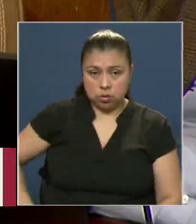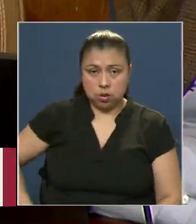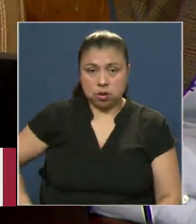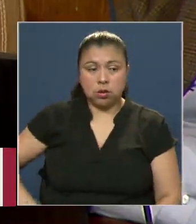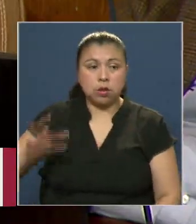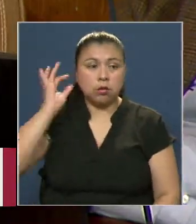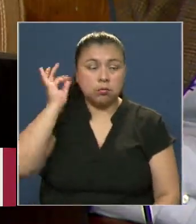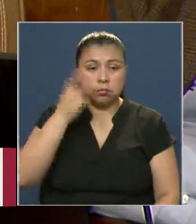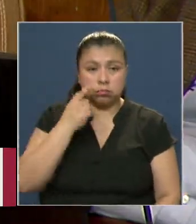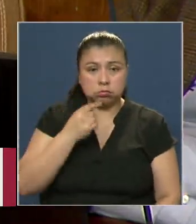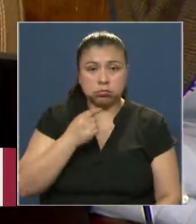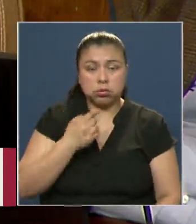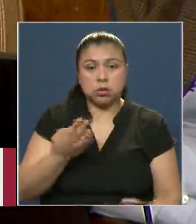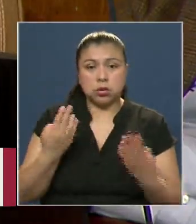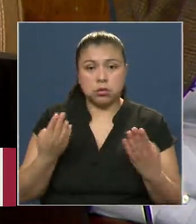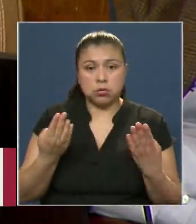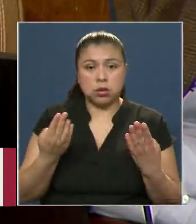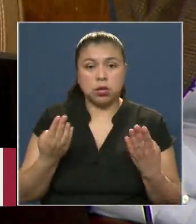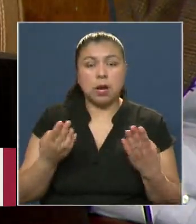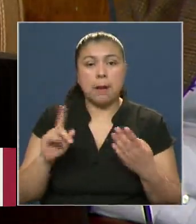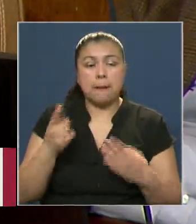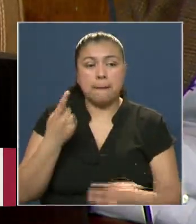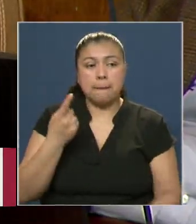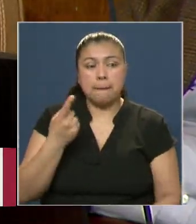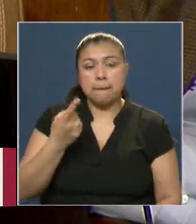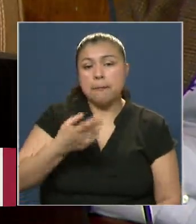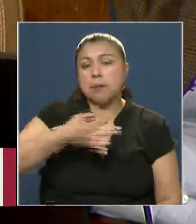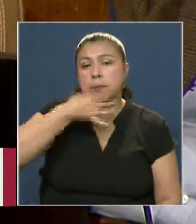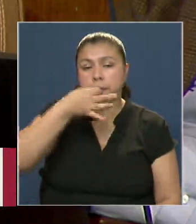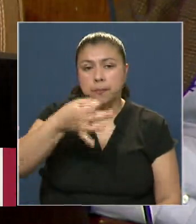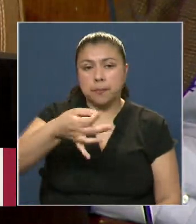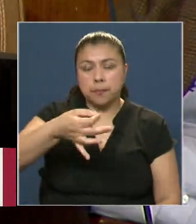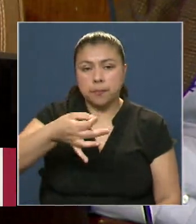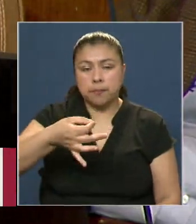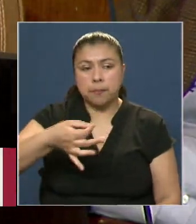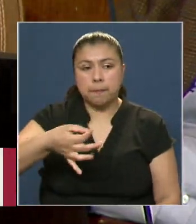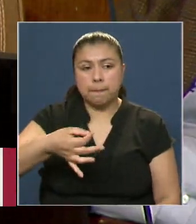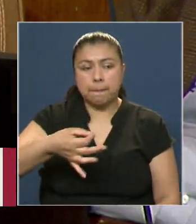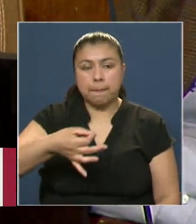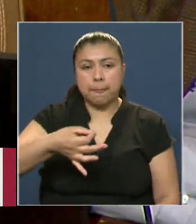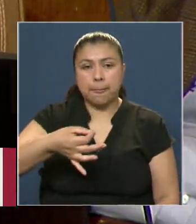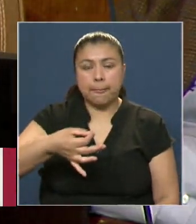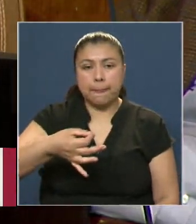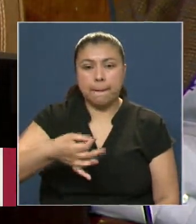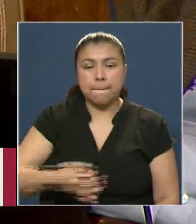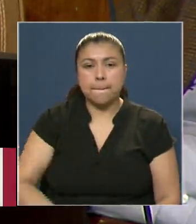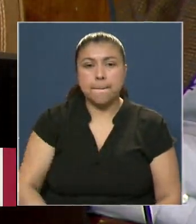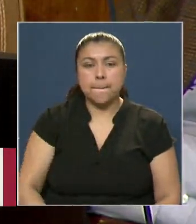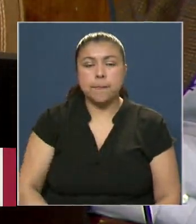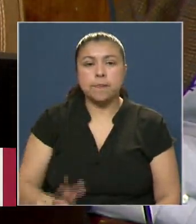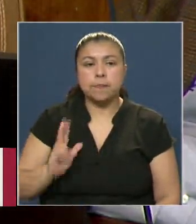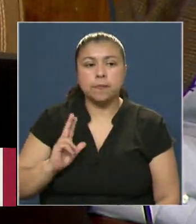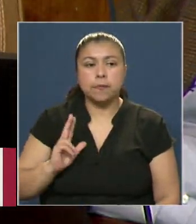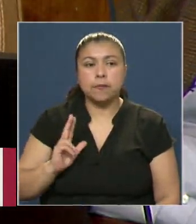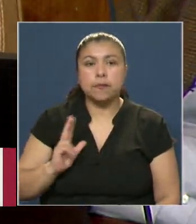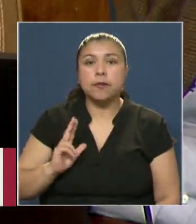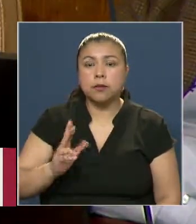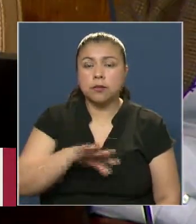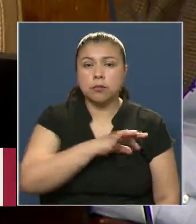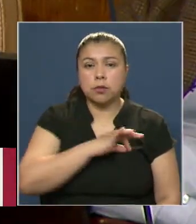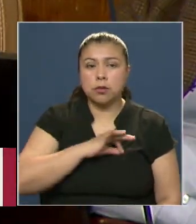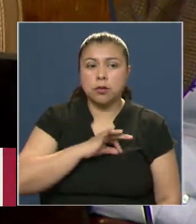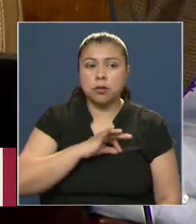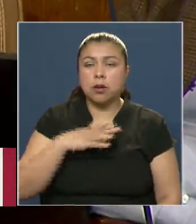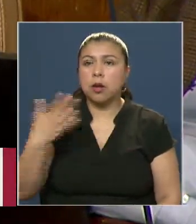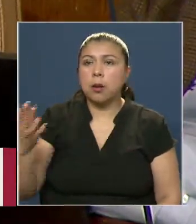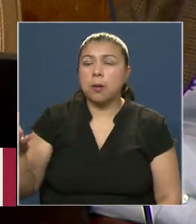presentes. En primer lugar, quisiera señalar, señor ministro,